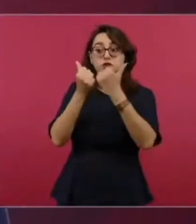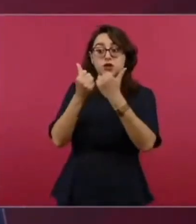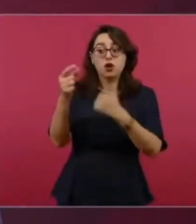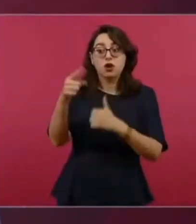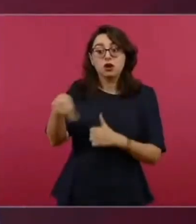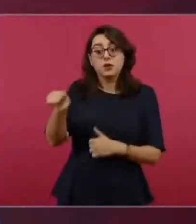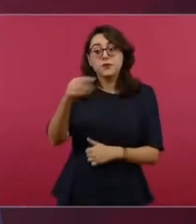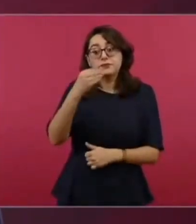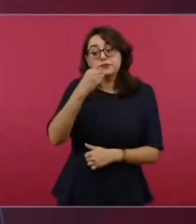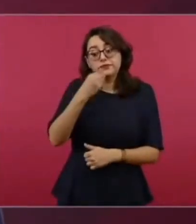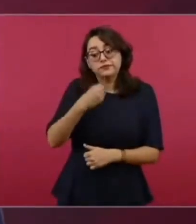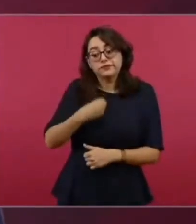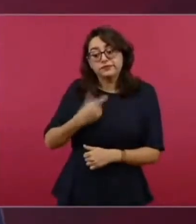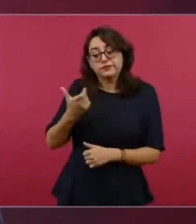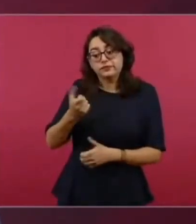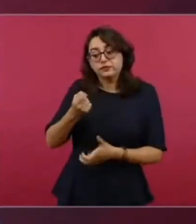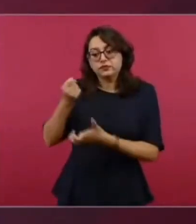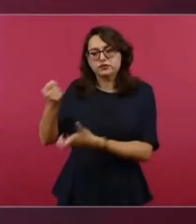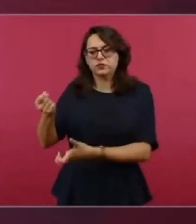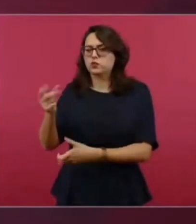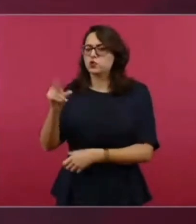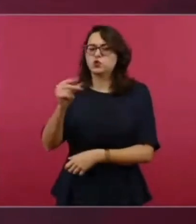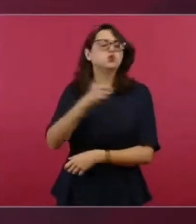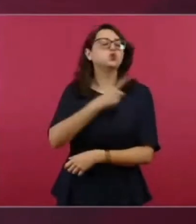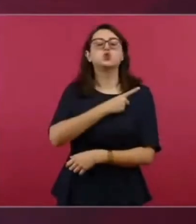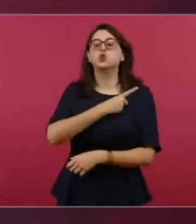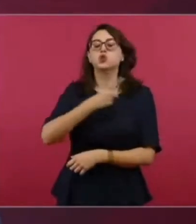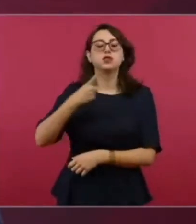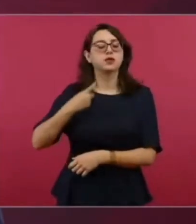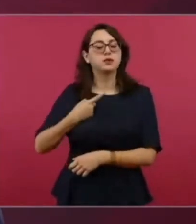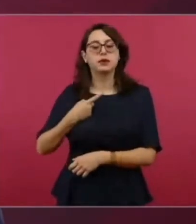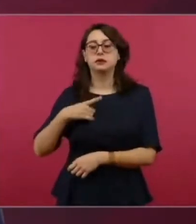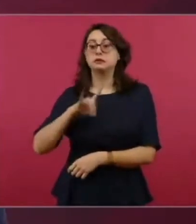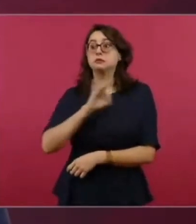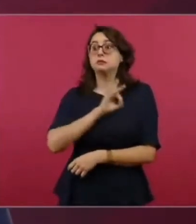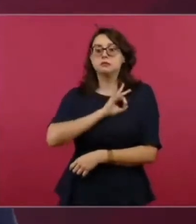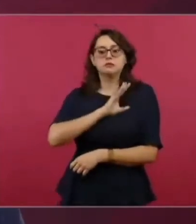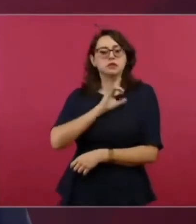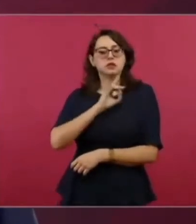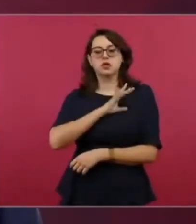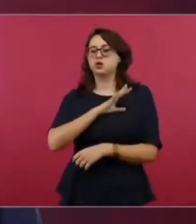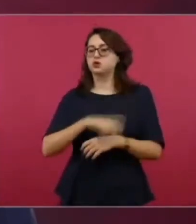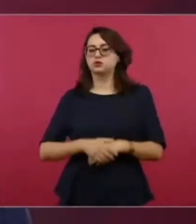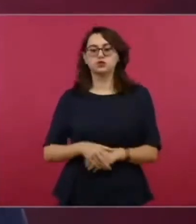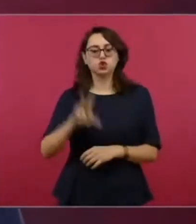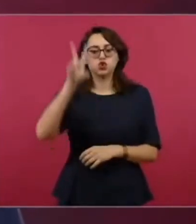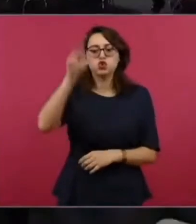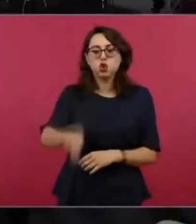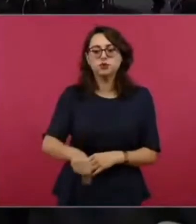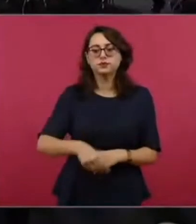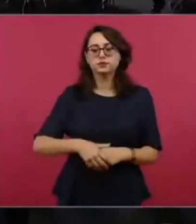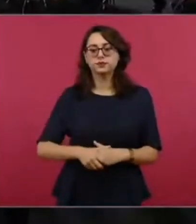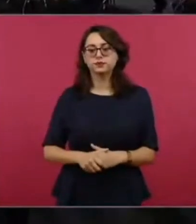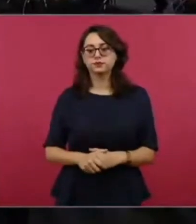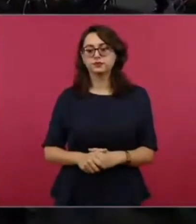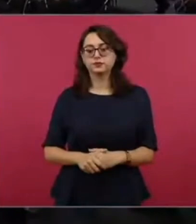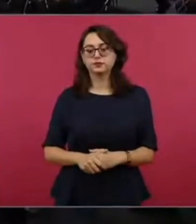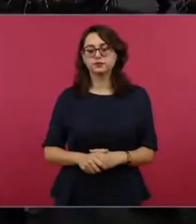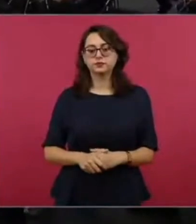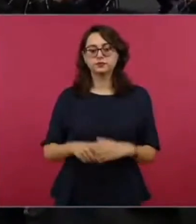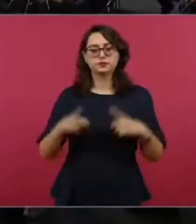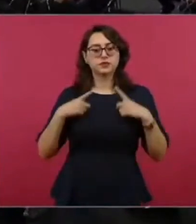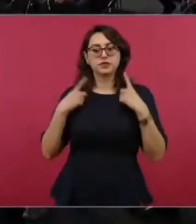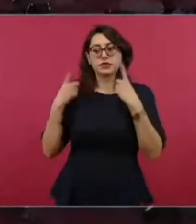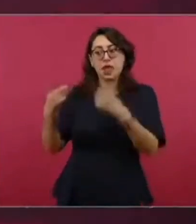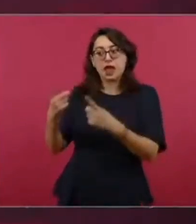deje este intimidar y que no entreguen los recursos pero